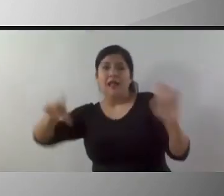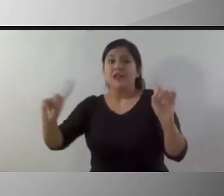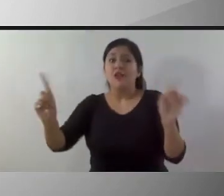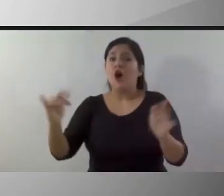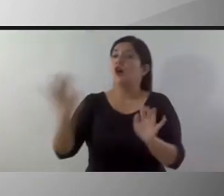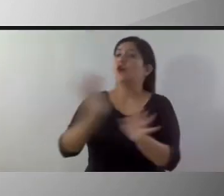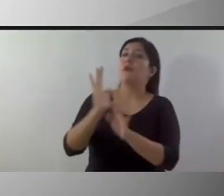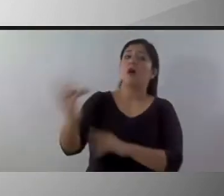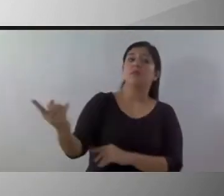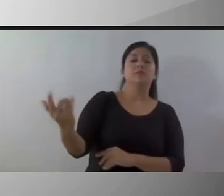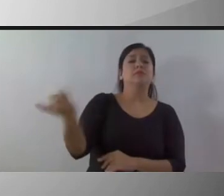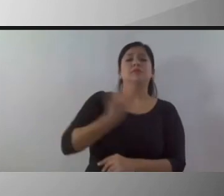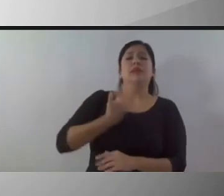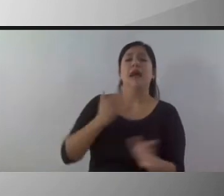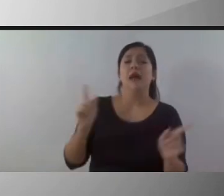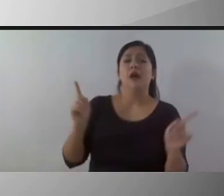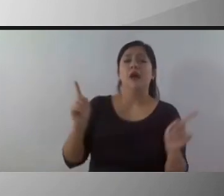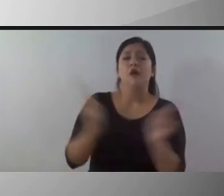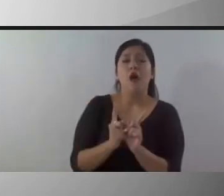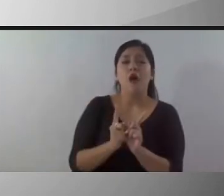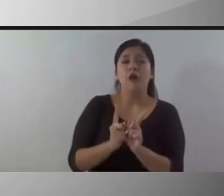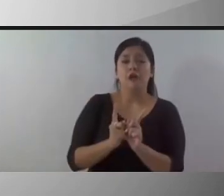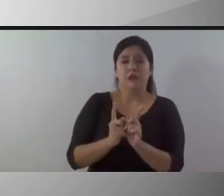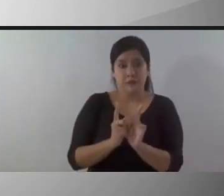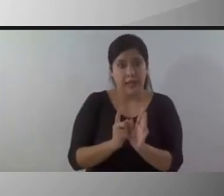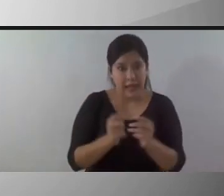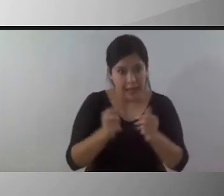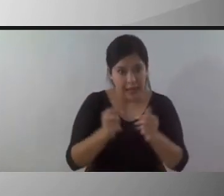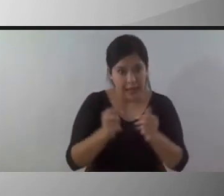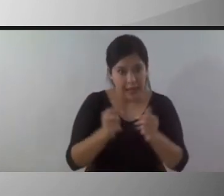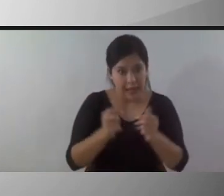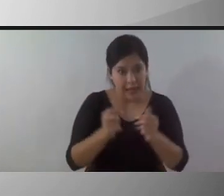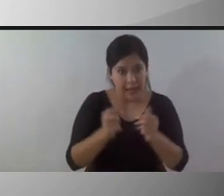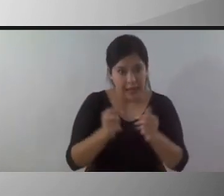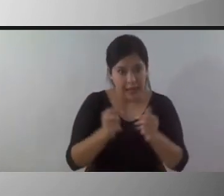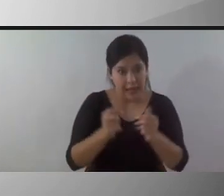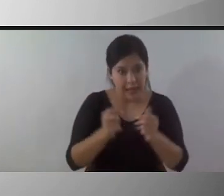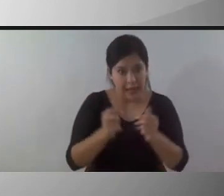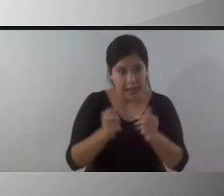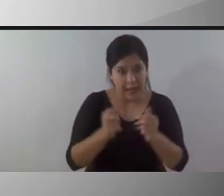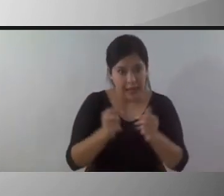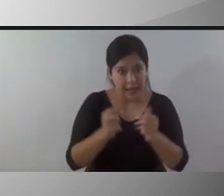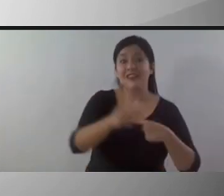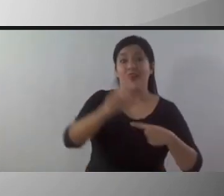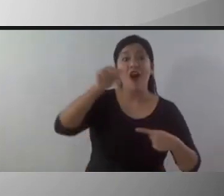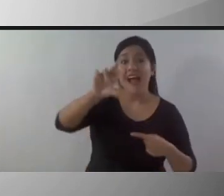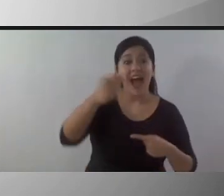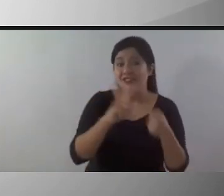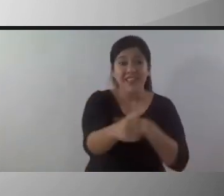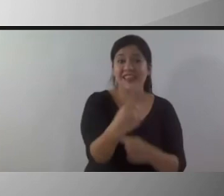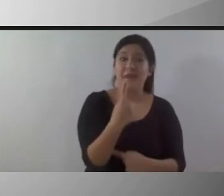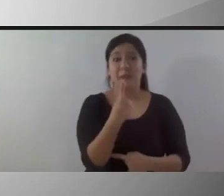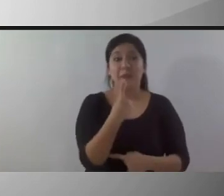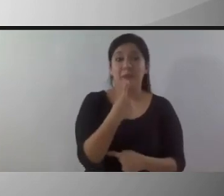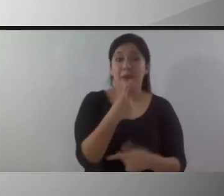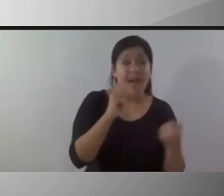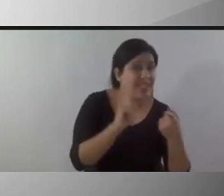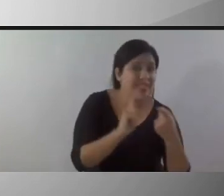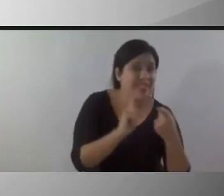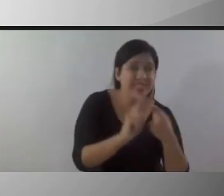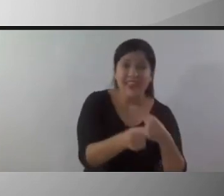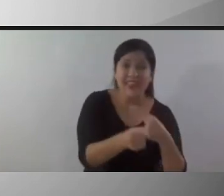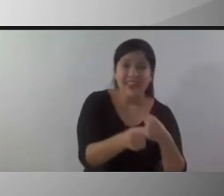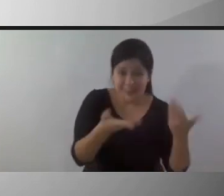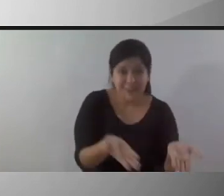con una vez que está resuelto, contesta y chao, listo. Dale, entonces, si querés buscar los que estás en el uso de ahí, te invito a que